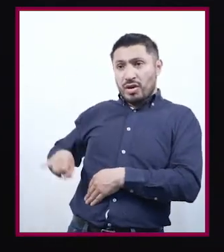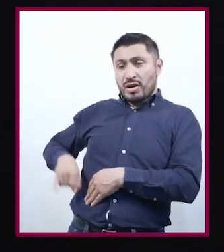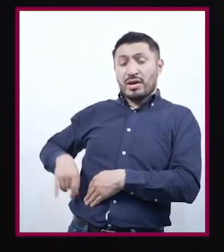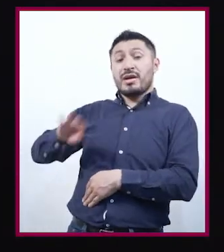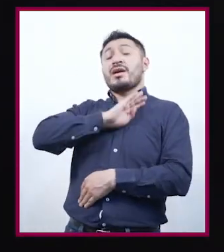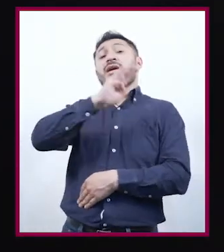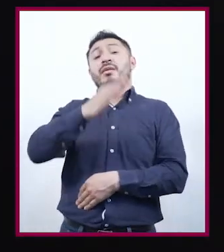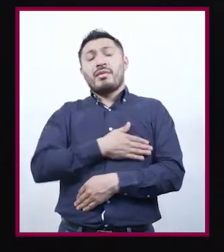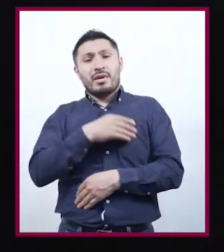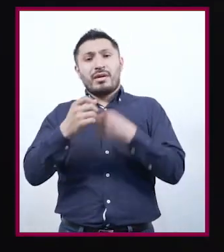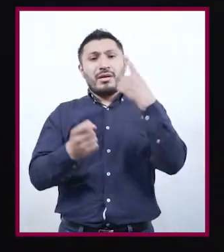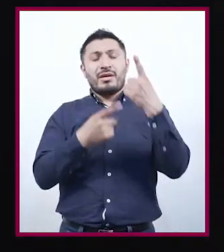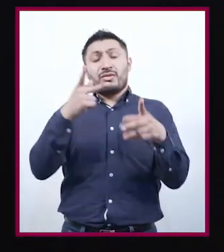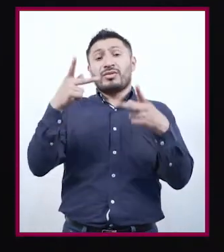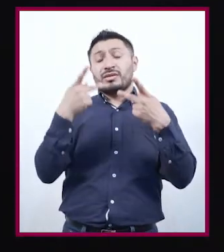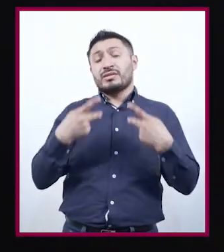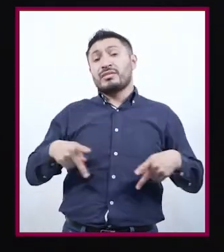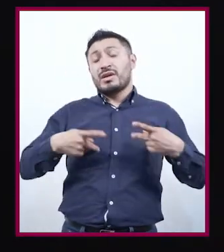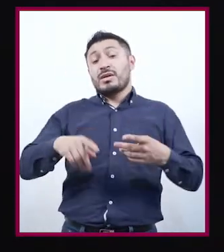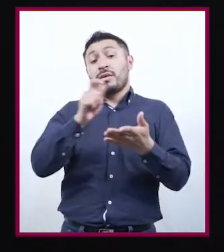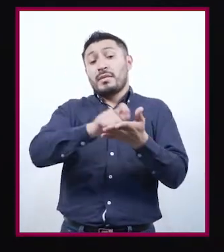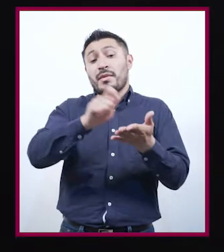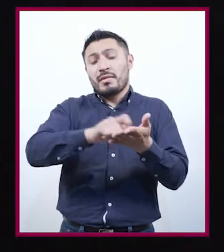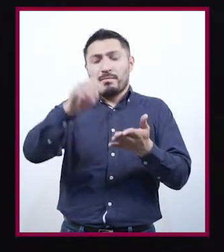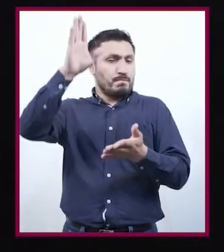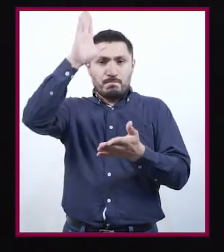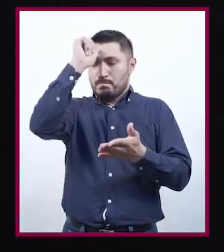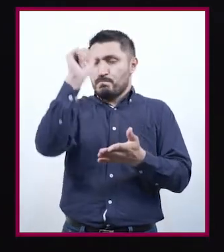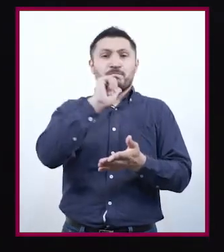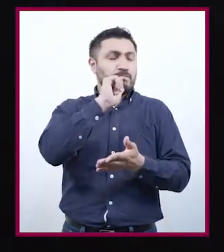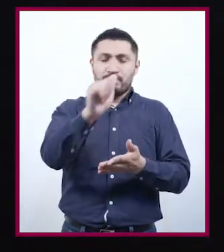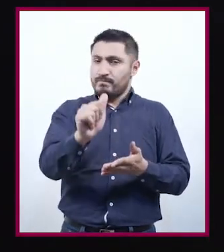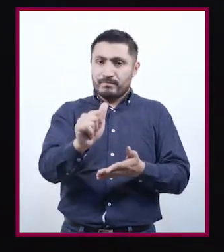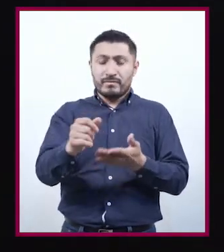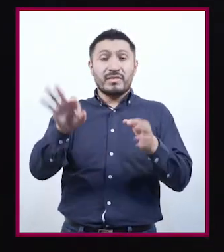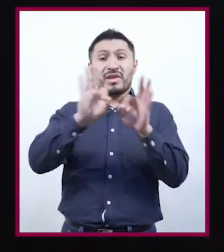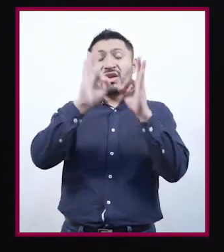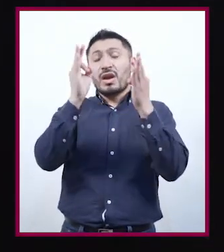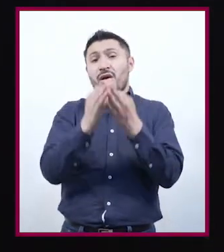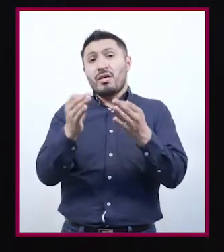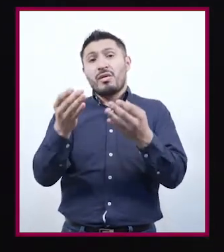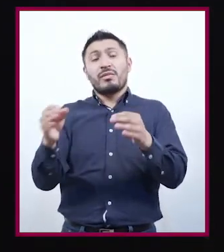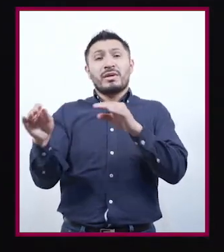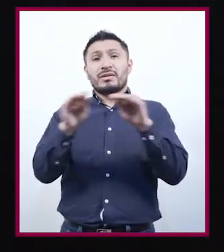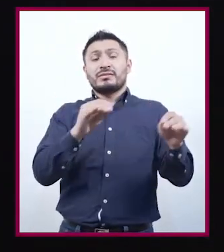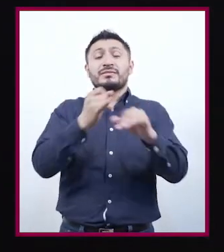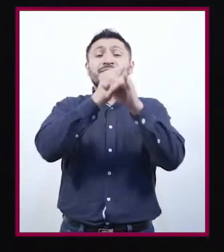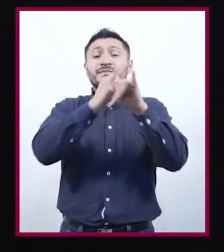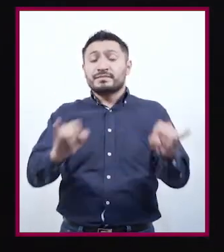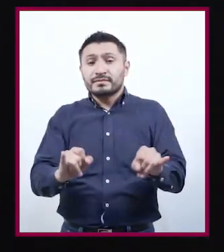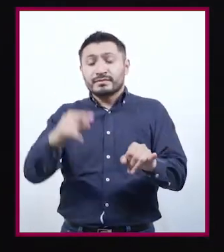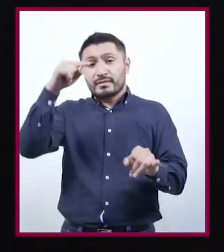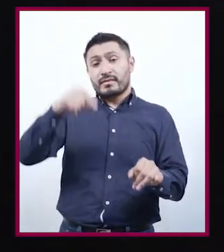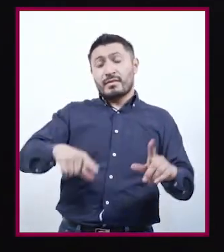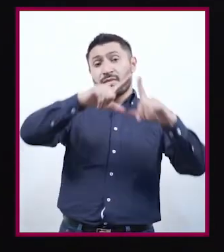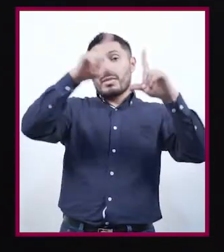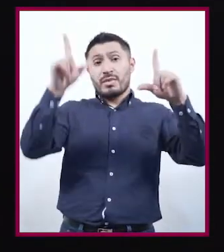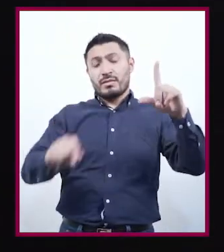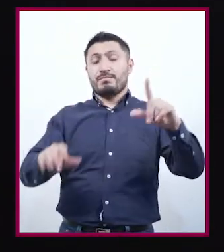española. Pues, según algunos de sus biógrafos, no estaba de acuerdo con la forma en que se había desarrollado hasta entonces el